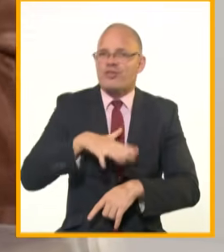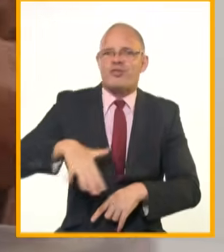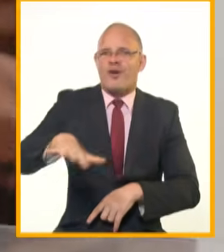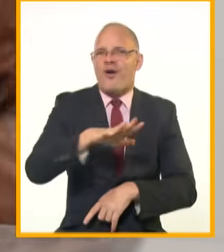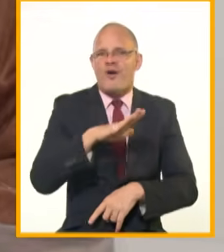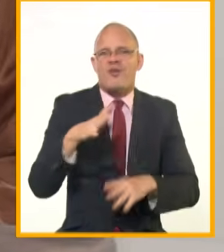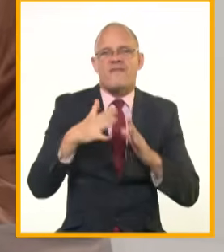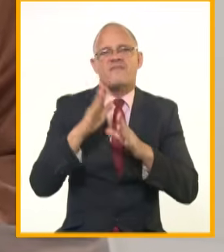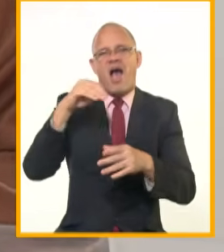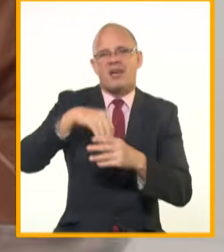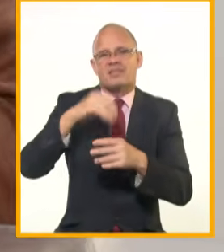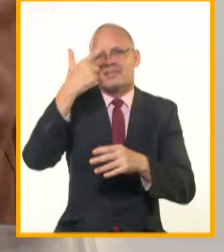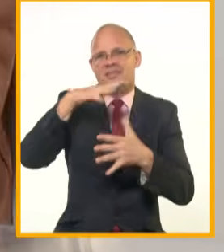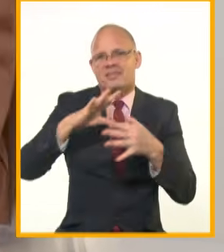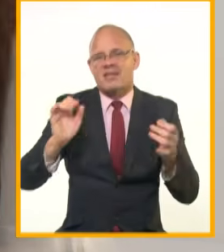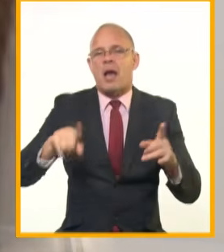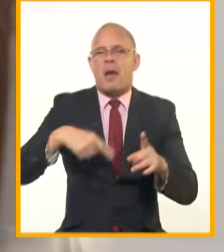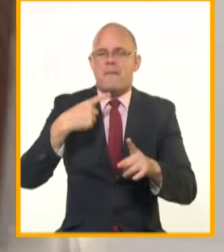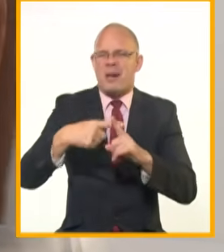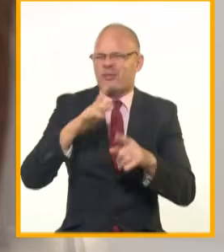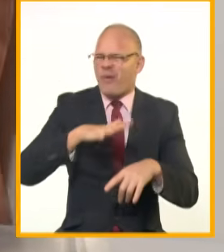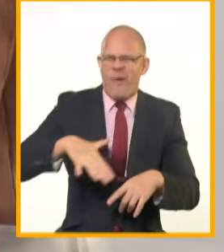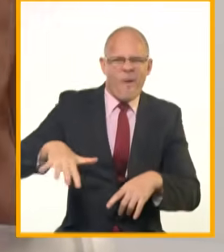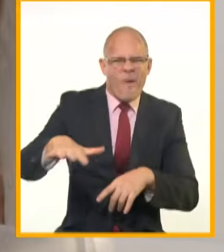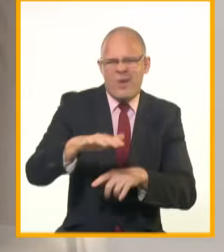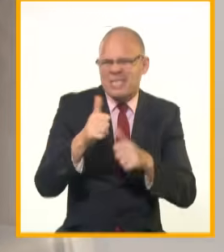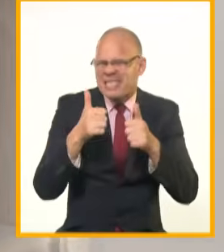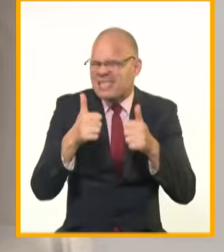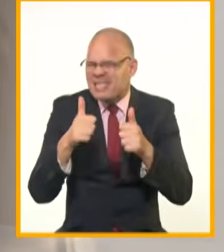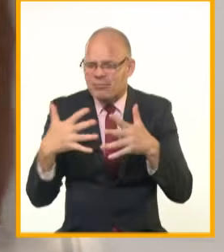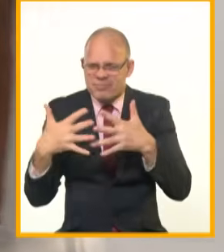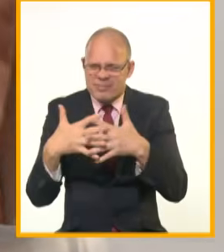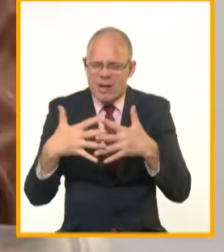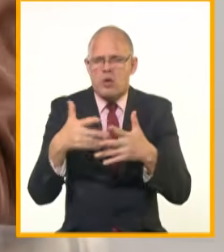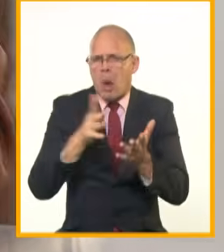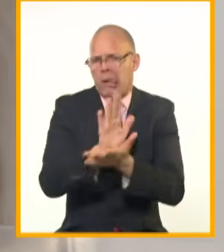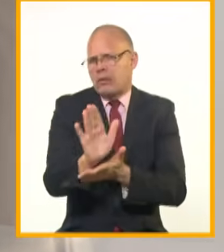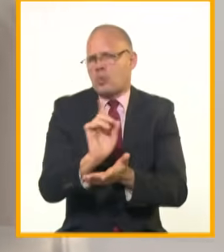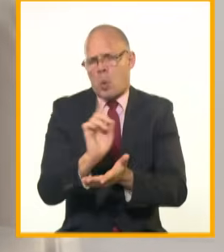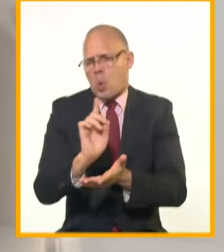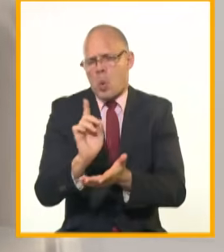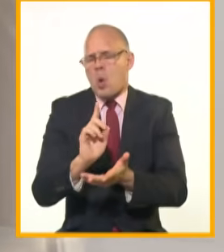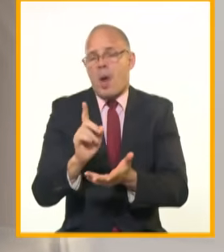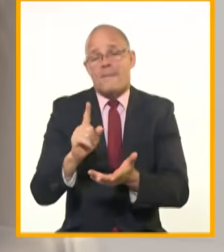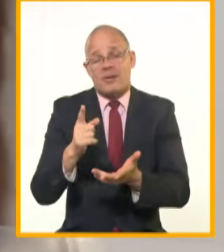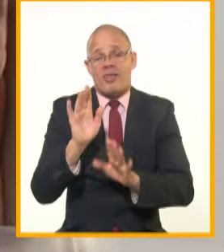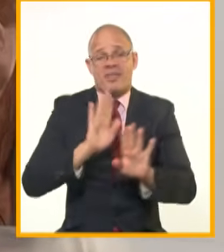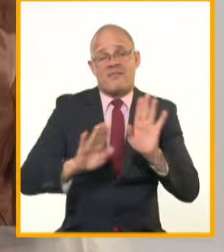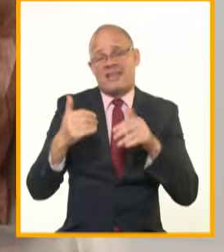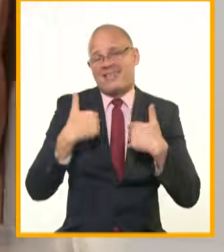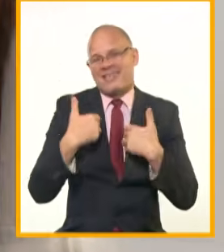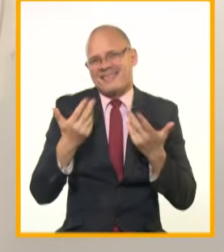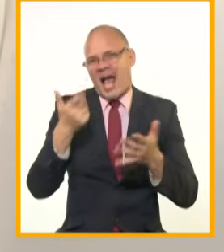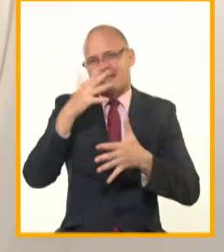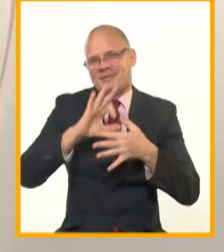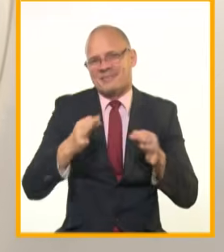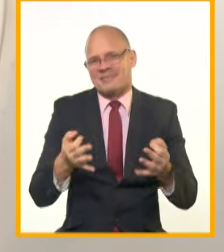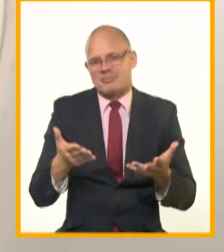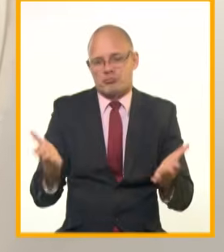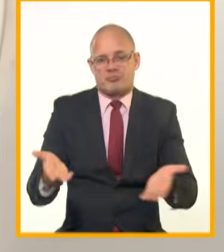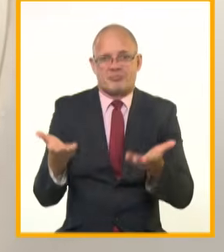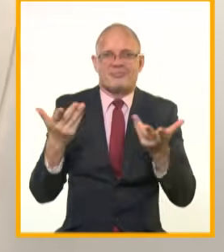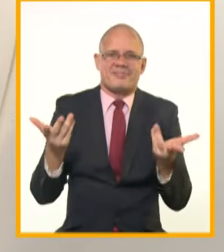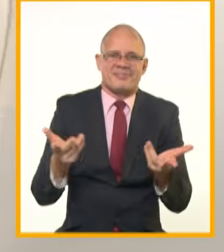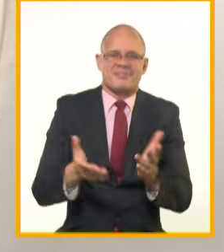con autores artemiseños. Y es una política, sin despreciar a nadie, una política que hemos seguido promoviendo el talento local.